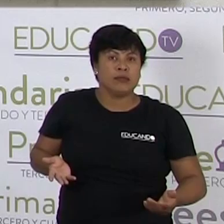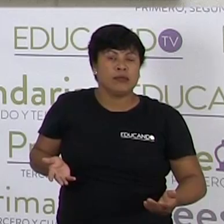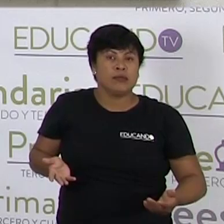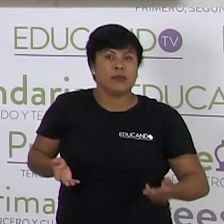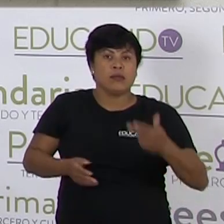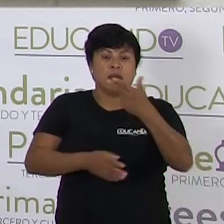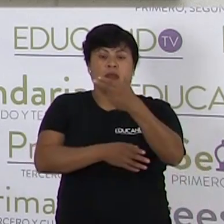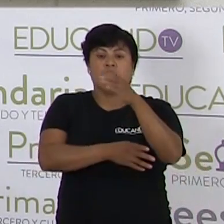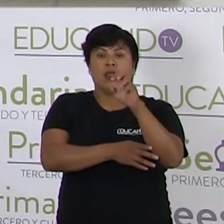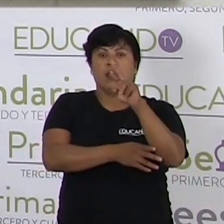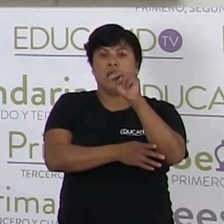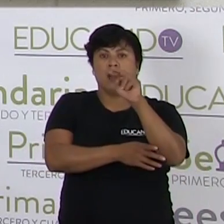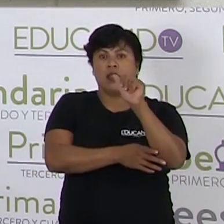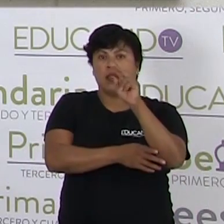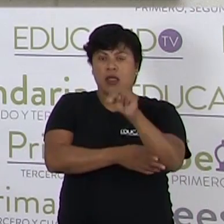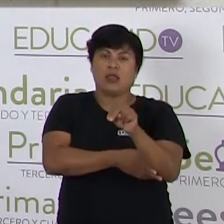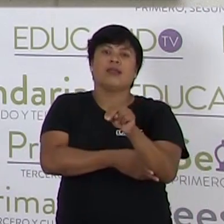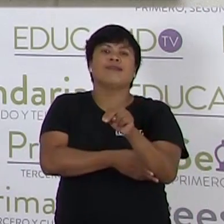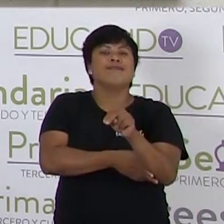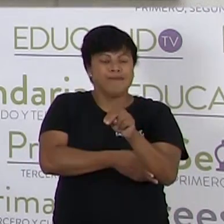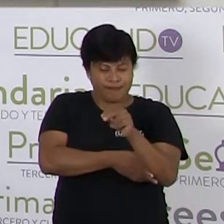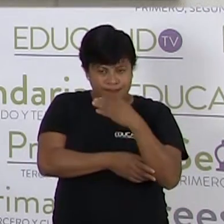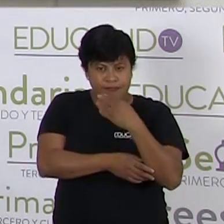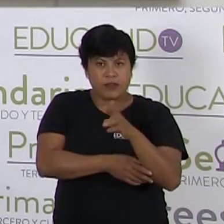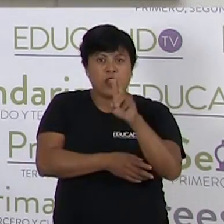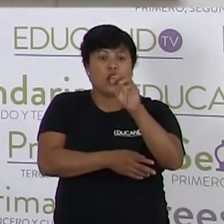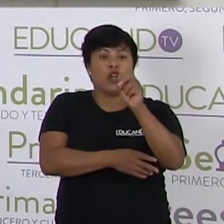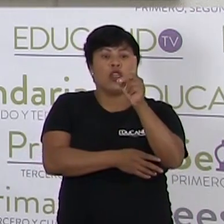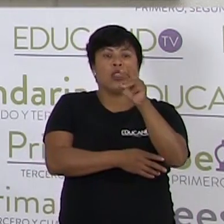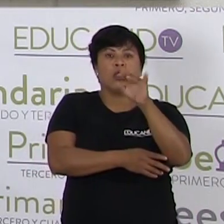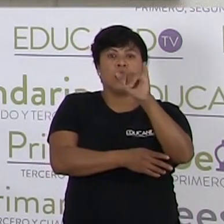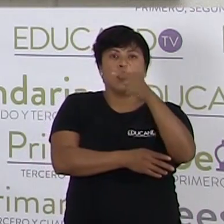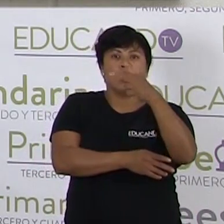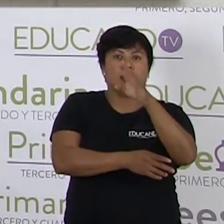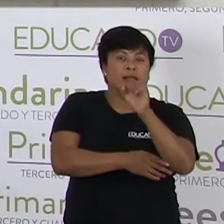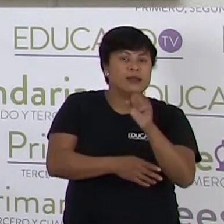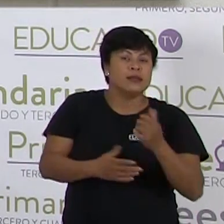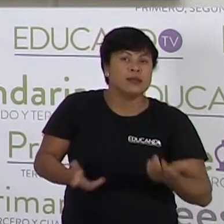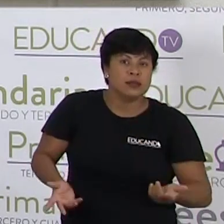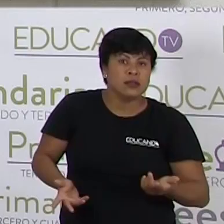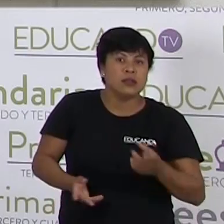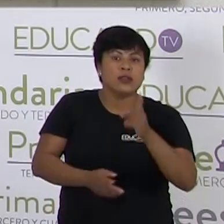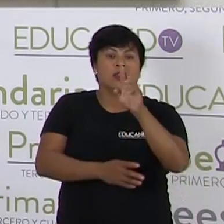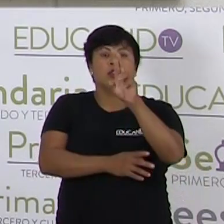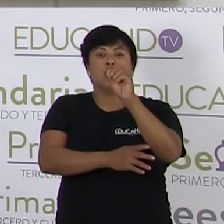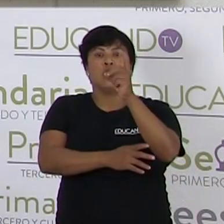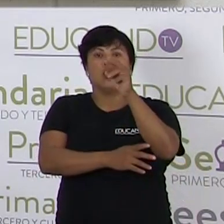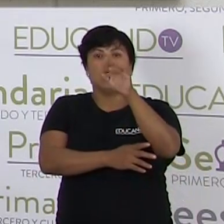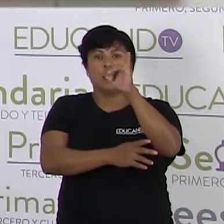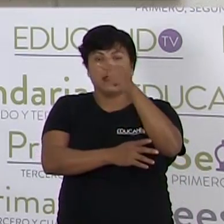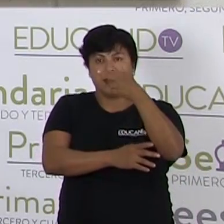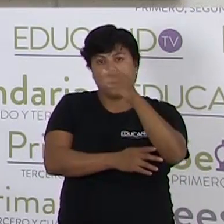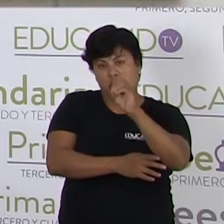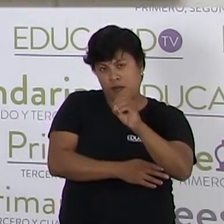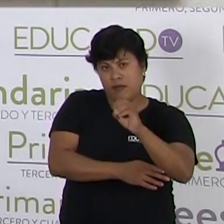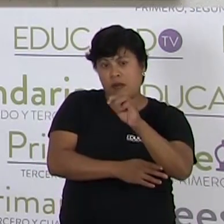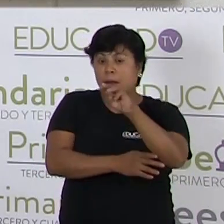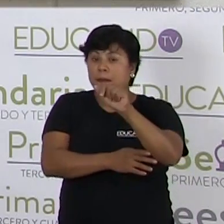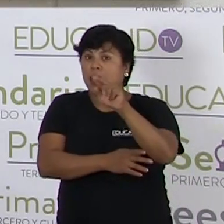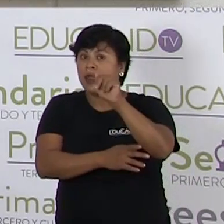De Hernán, muy bien. Rodríguez, de Rodrigo.